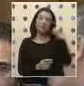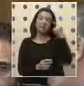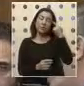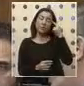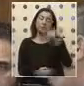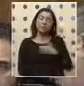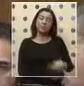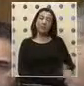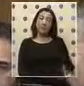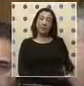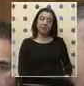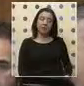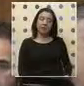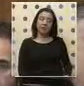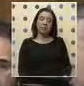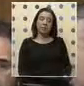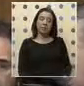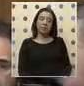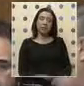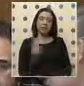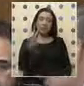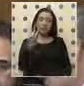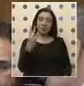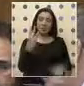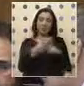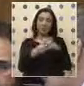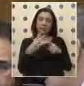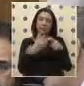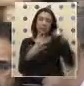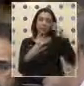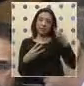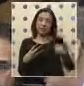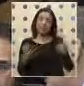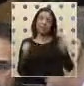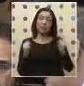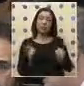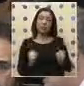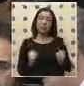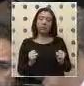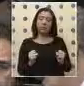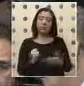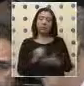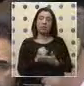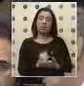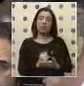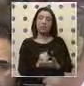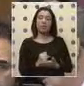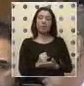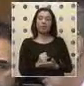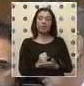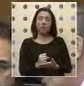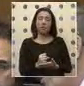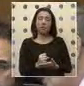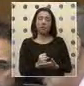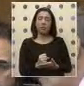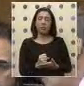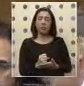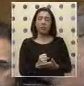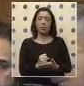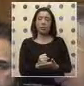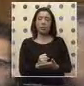Presidente, en concreto que estas tres medidas podían paliar en parte los